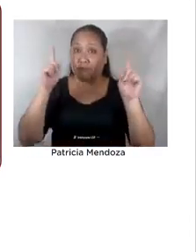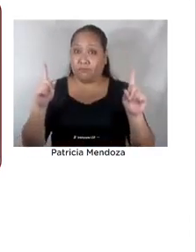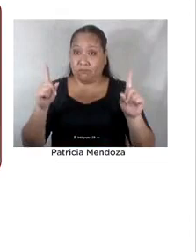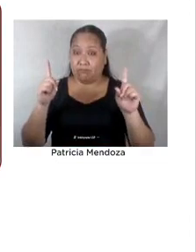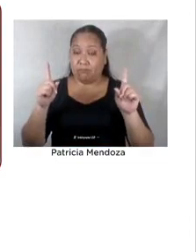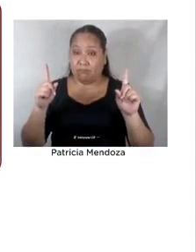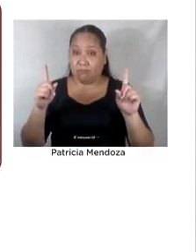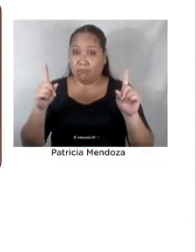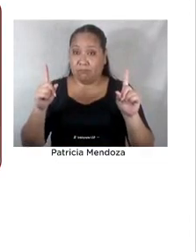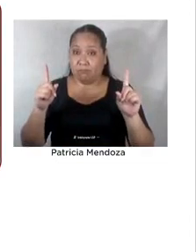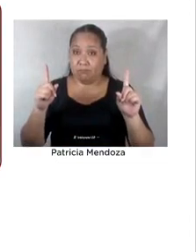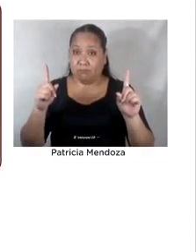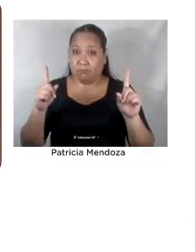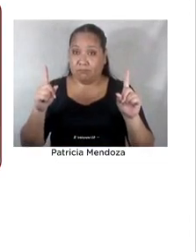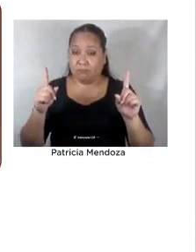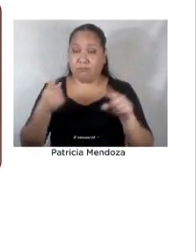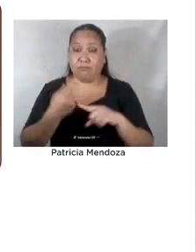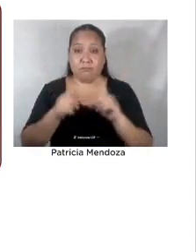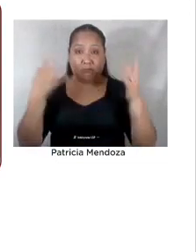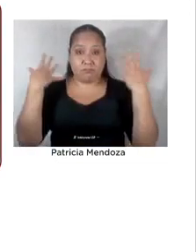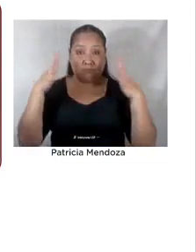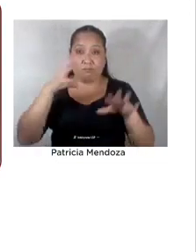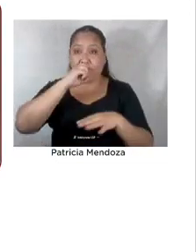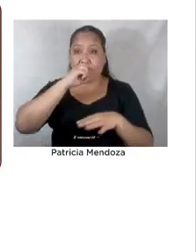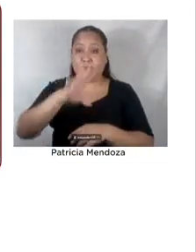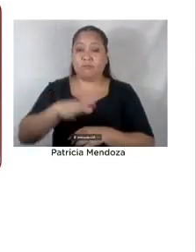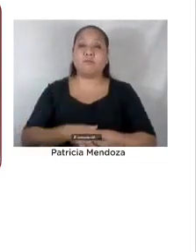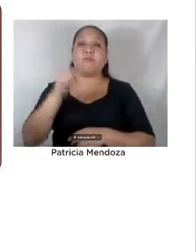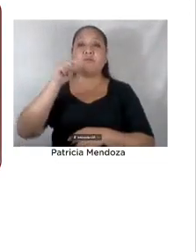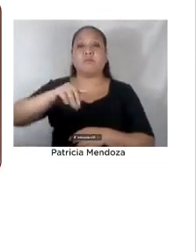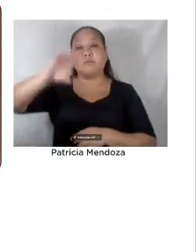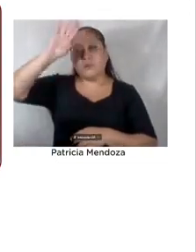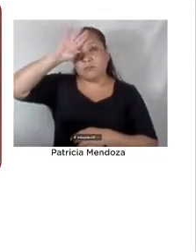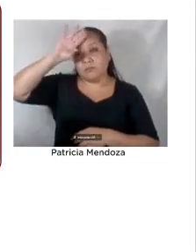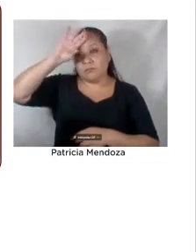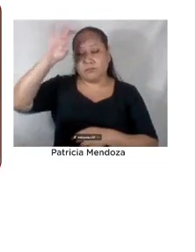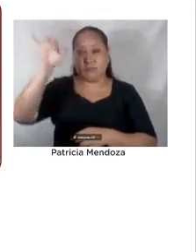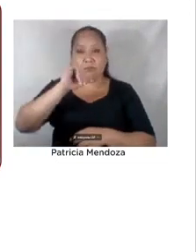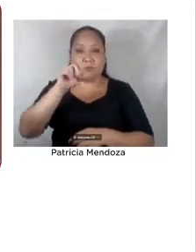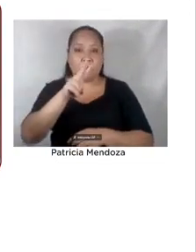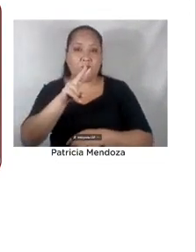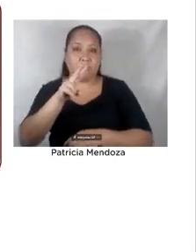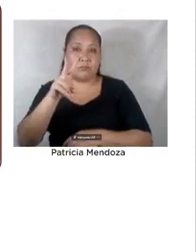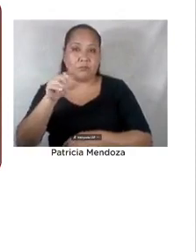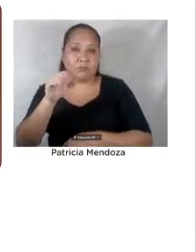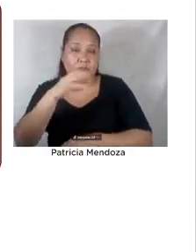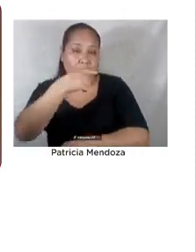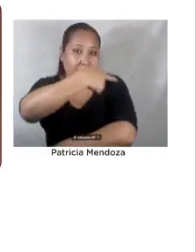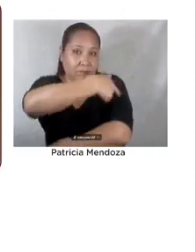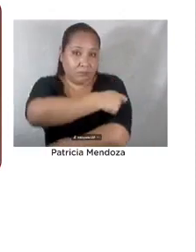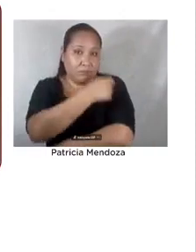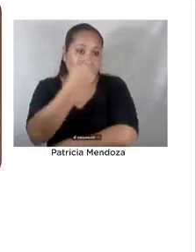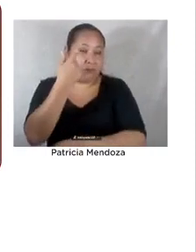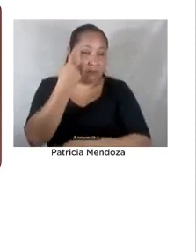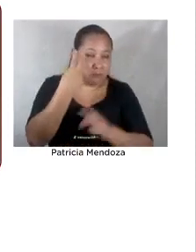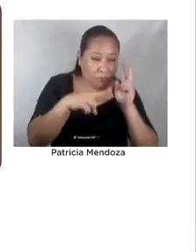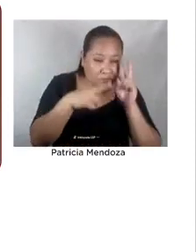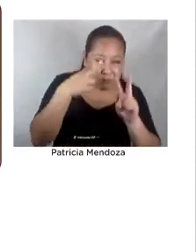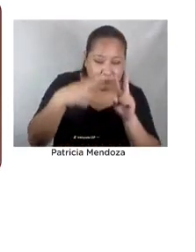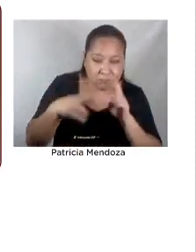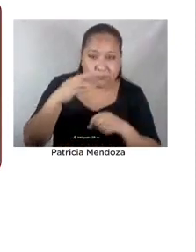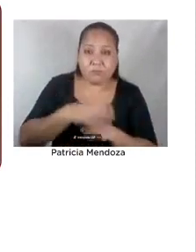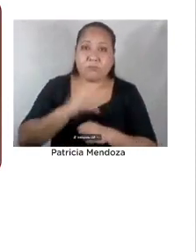como ya hemos dicho, tanto la enfermedad como las vacunas son situaciones que se están conociendo. Por esa razón, en el protocolo